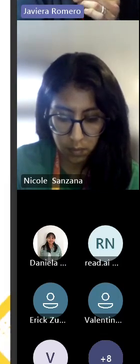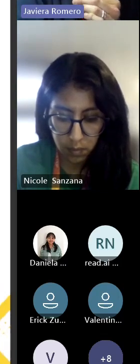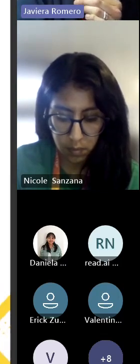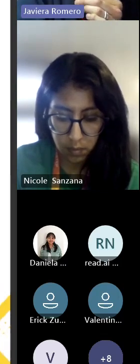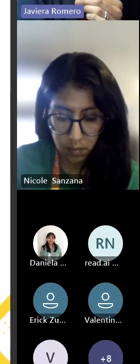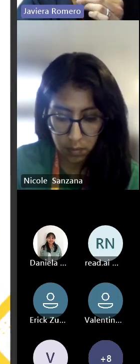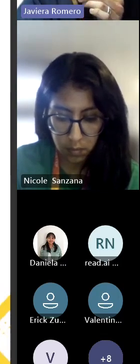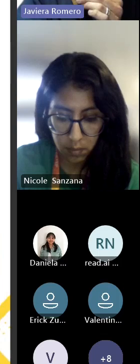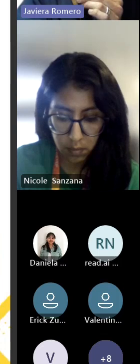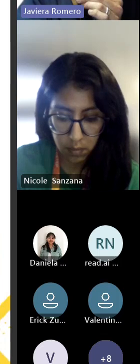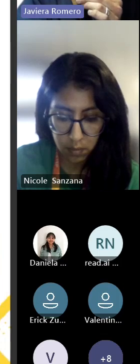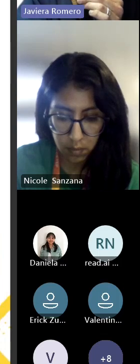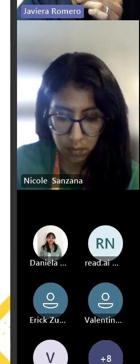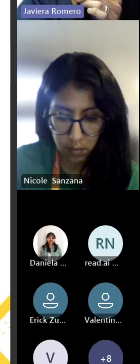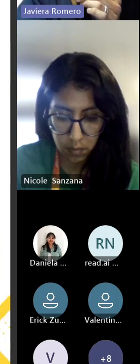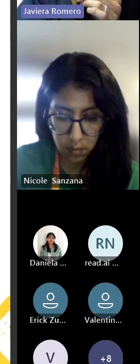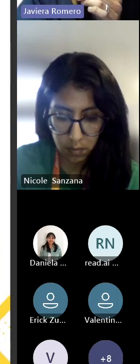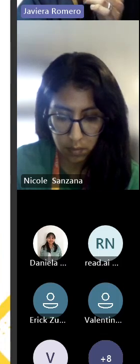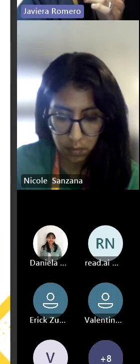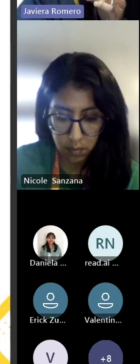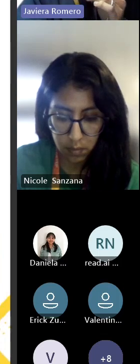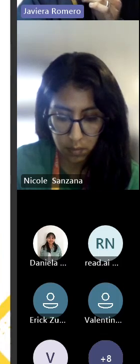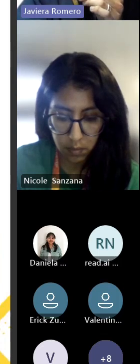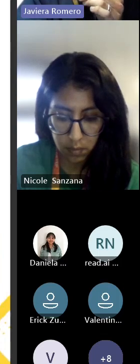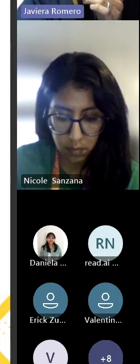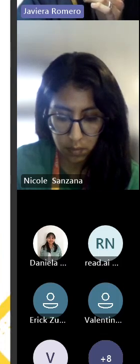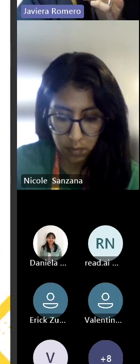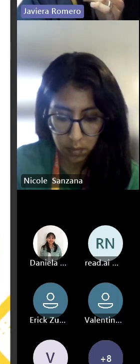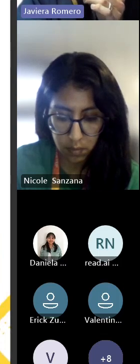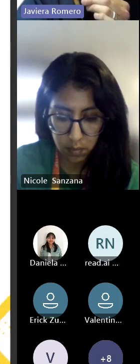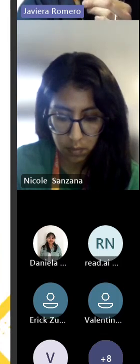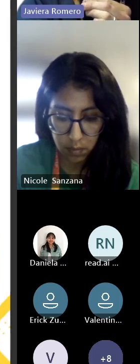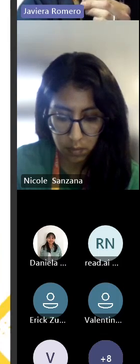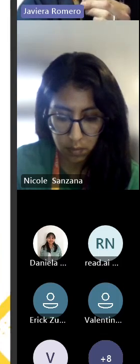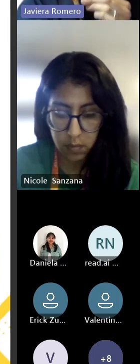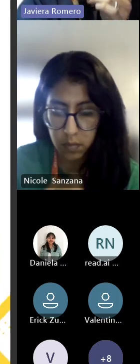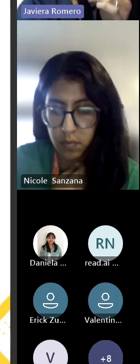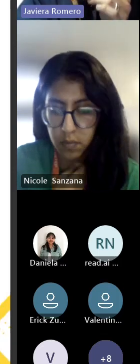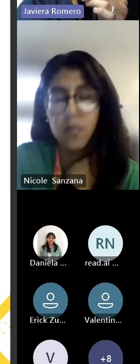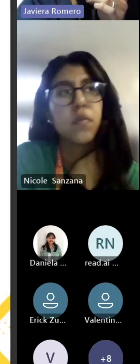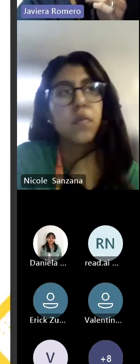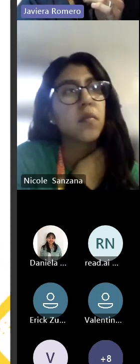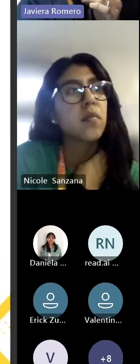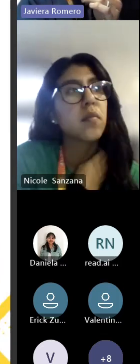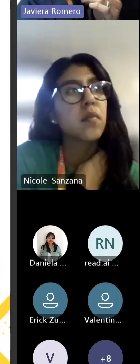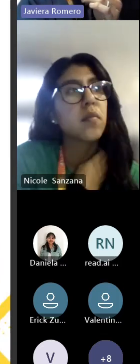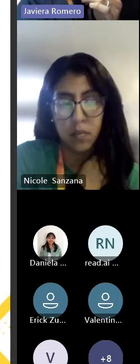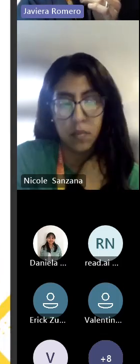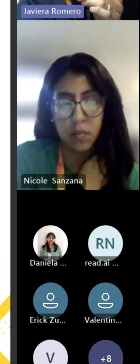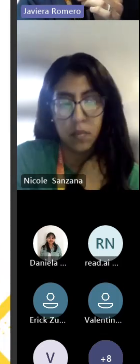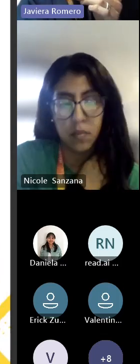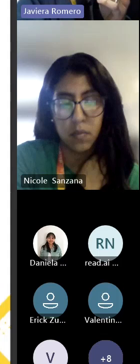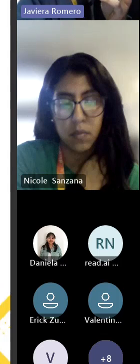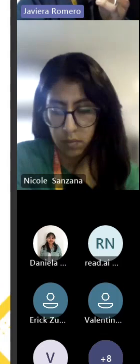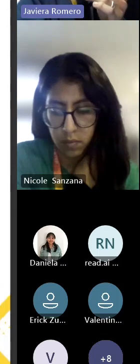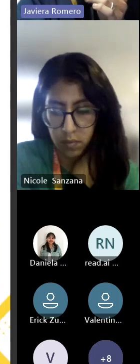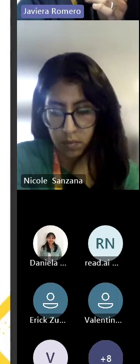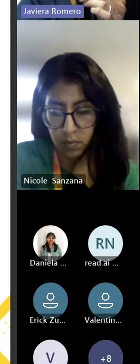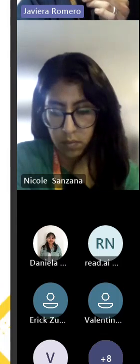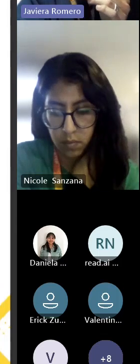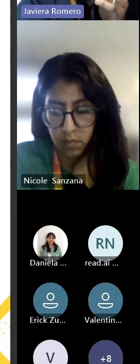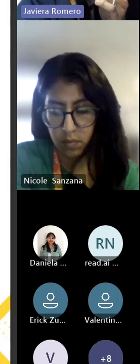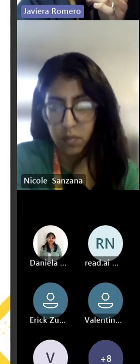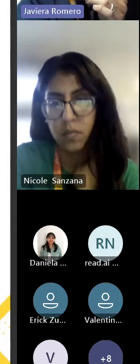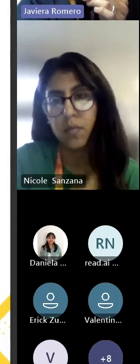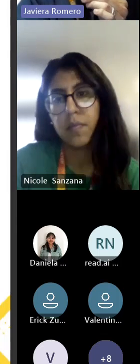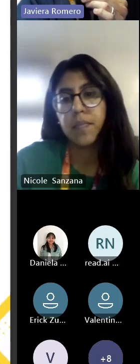el respeto, el apoyo, la inclusión, el cuidado de todos, de toda la comunidad, ¿cierto? Incluyendo a todos los